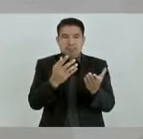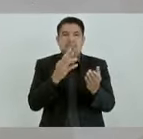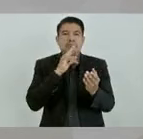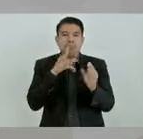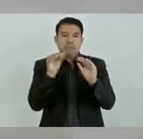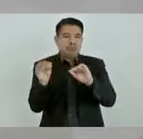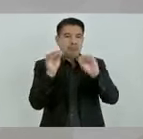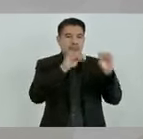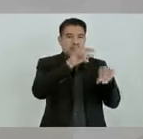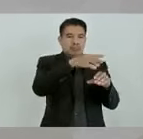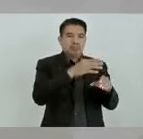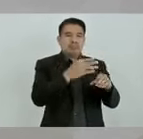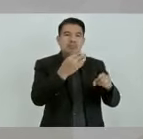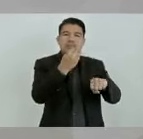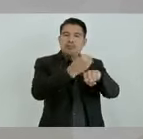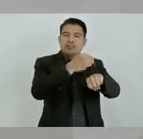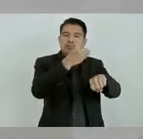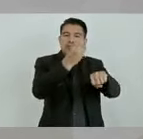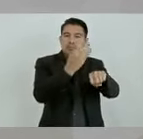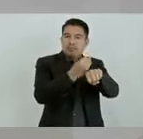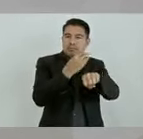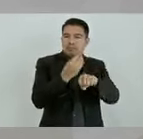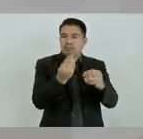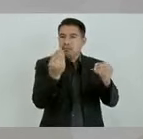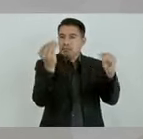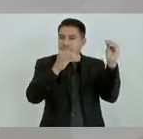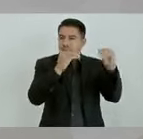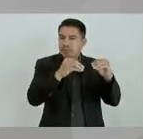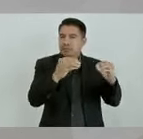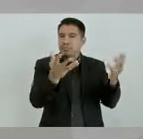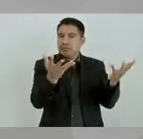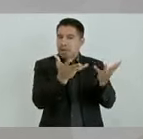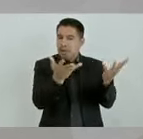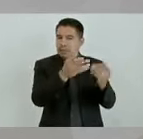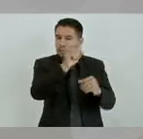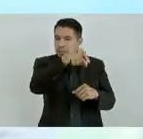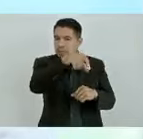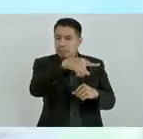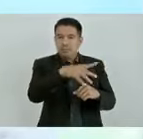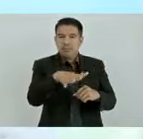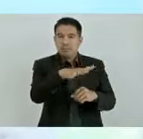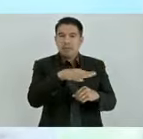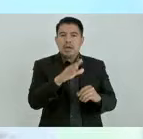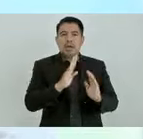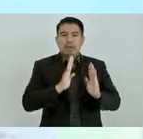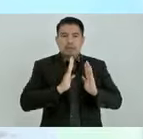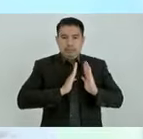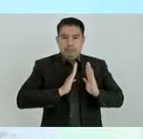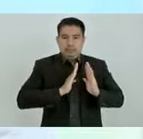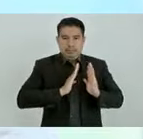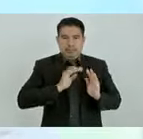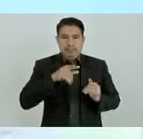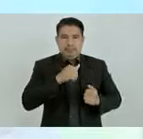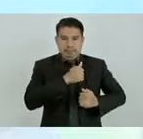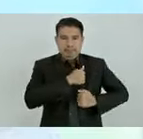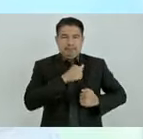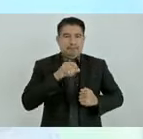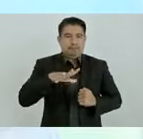aeropuerto de la Ciudad de México en la base militar de Santa Lucía. Esto